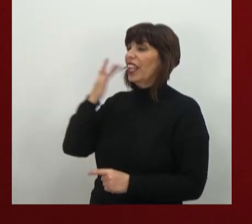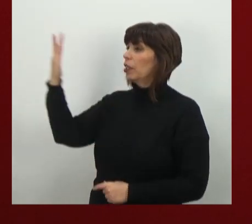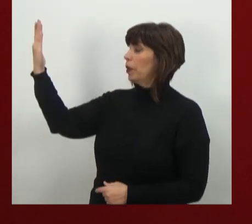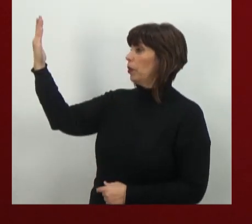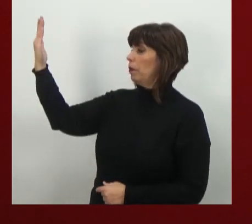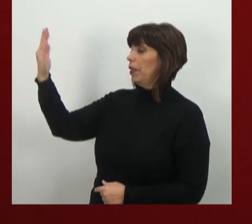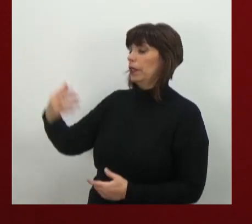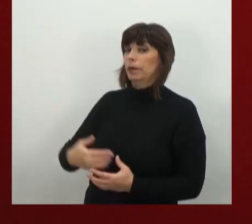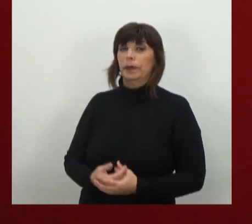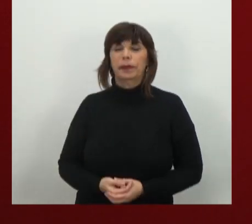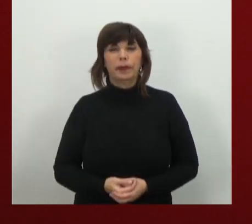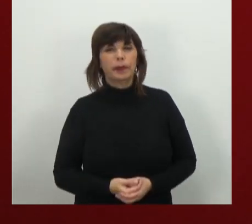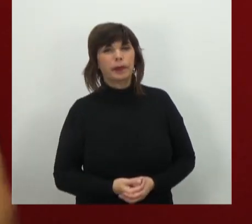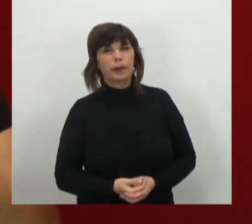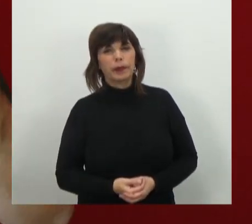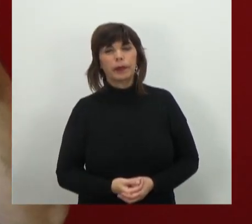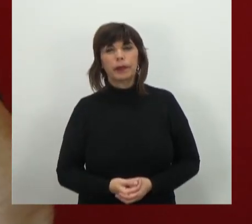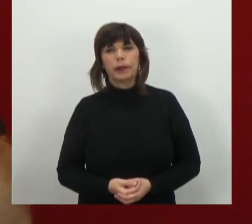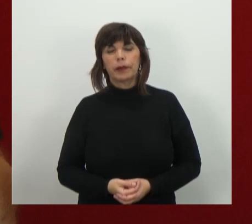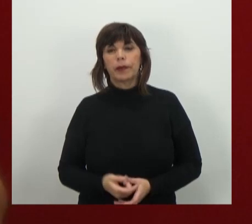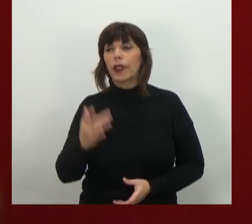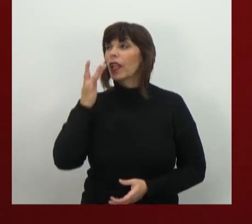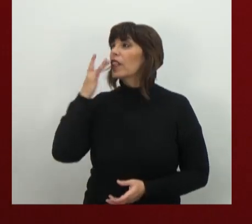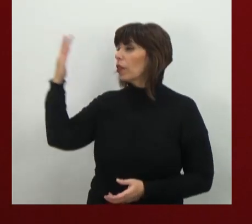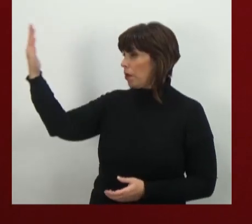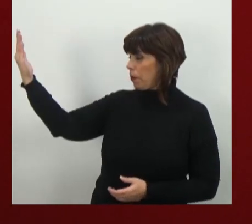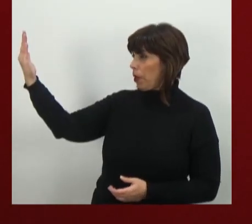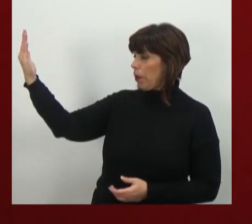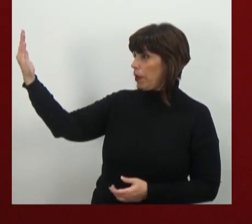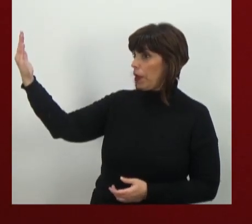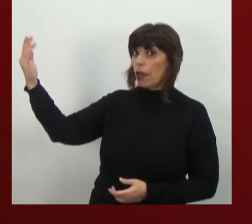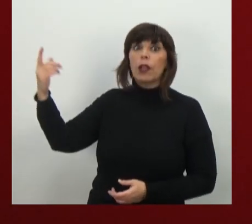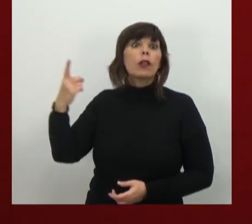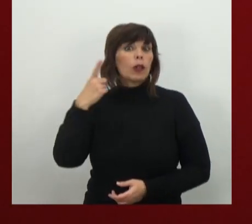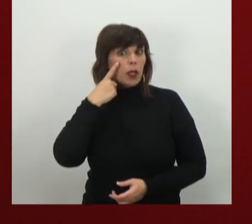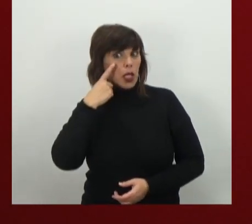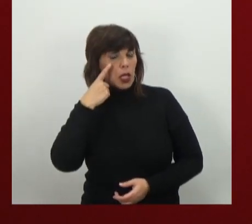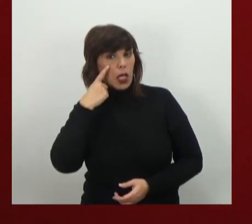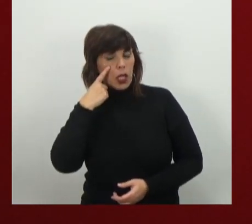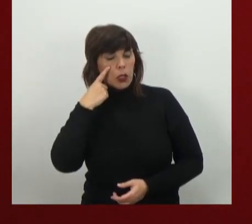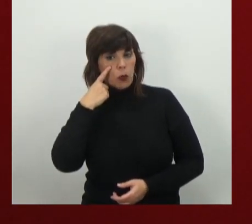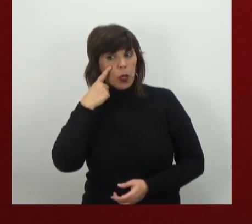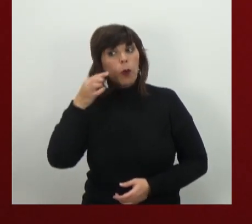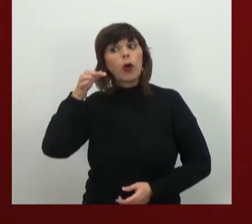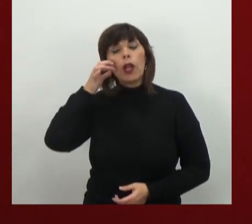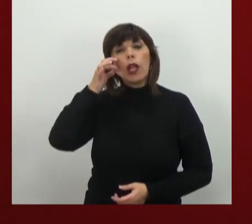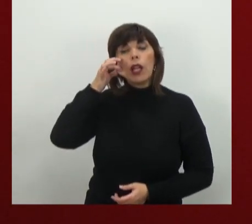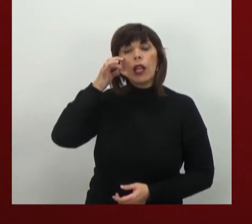9,81 metros por segundo. Y esa gravitación te da testimonio que tu